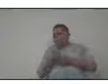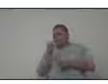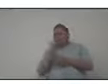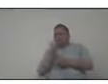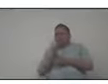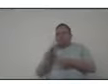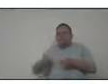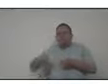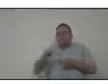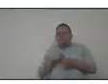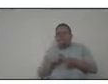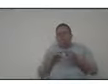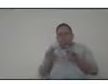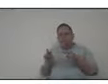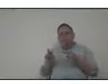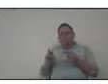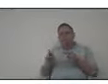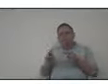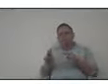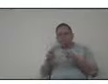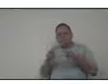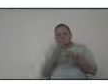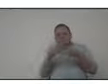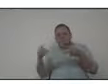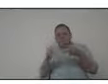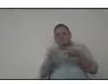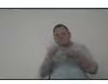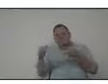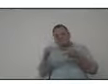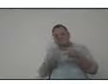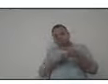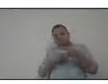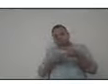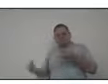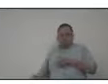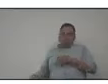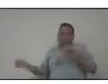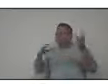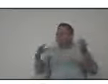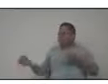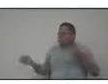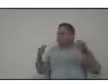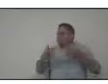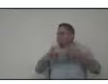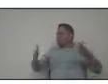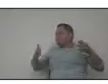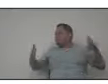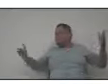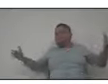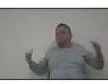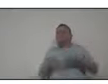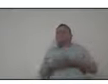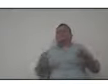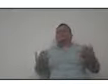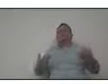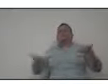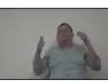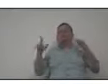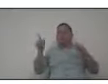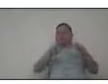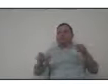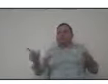de nosotros y nos dieron esta oportunidad, entonces estamos creciendo más. Bueno, bien, eso está muy bien, la comodidad para